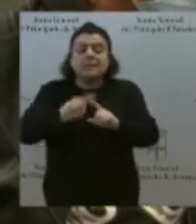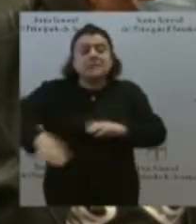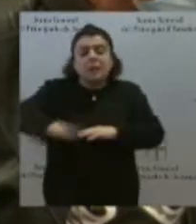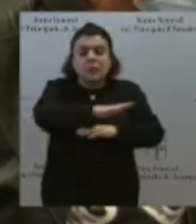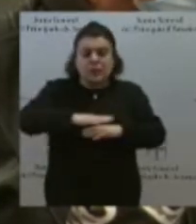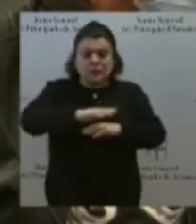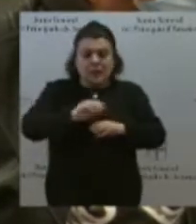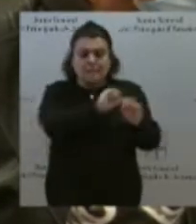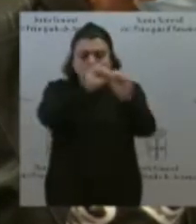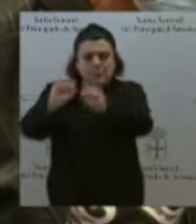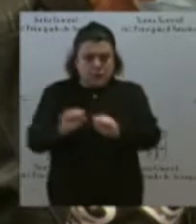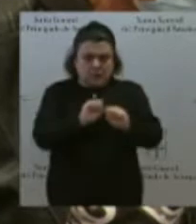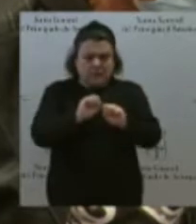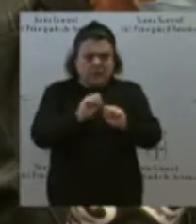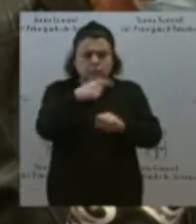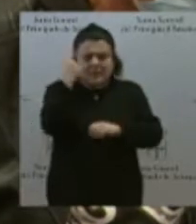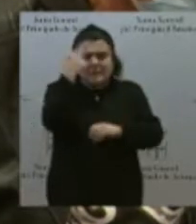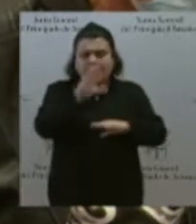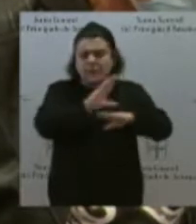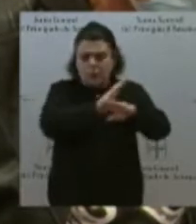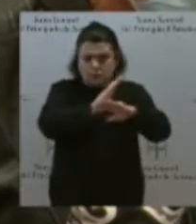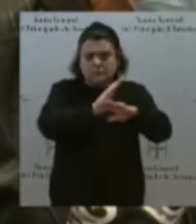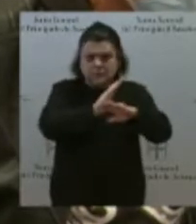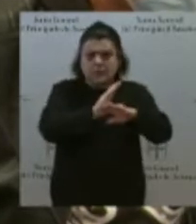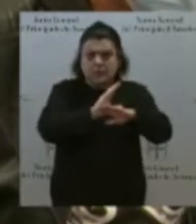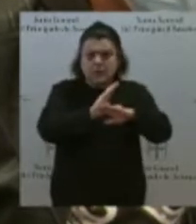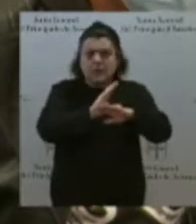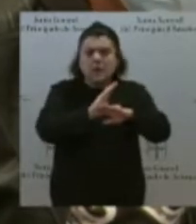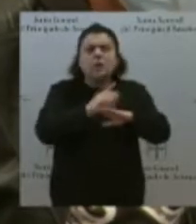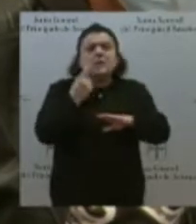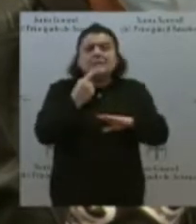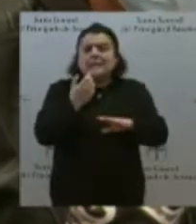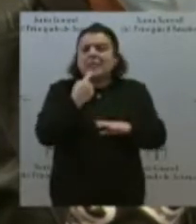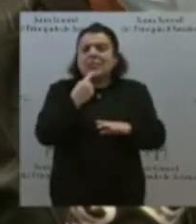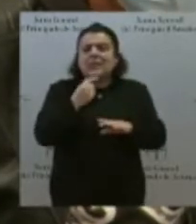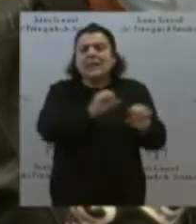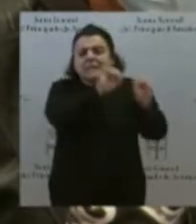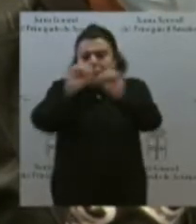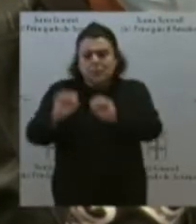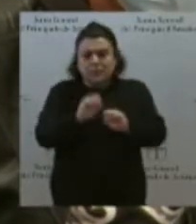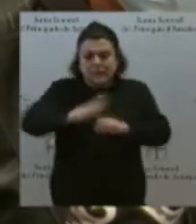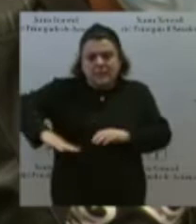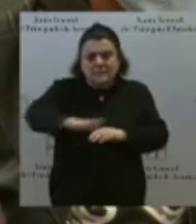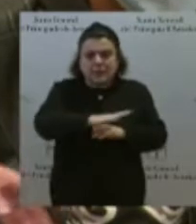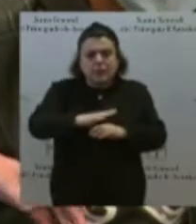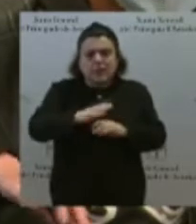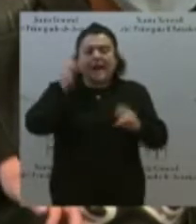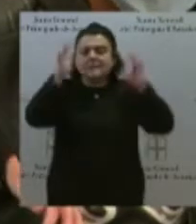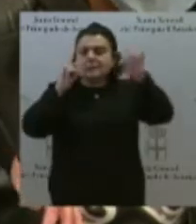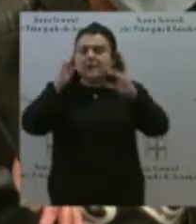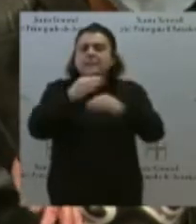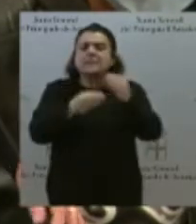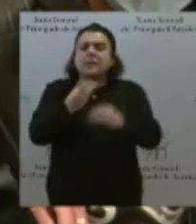pueden ustedes establecer cuáles son las actividades que se pueden realizar en la zona. Y esto, señor consejero, y con esto finalizo, es única